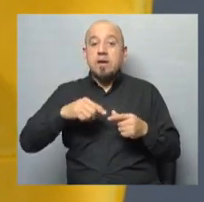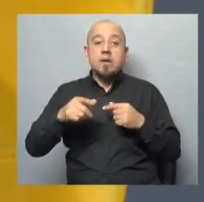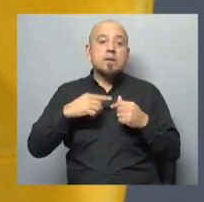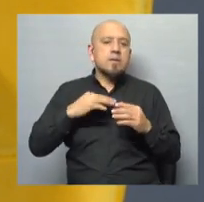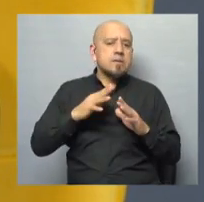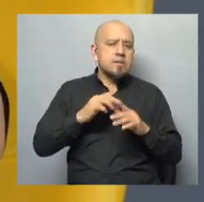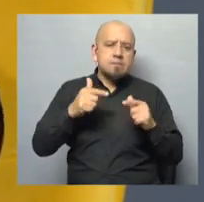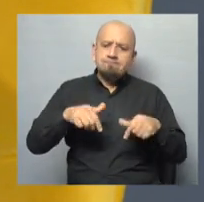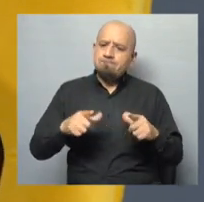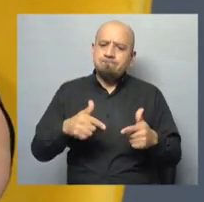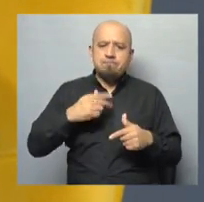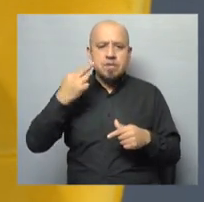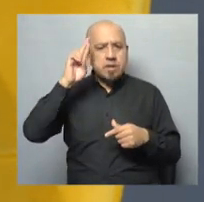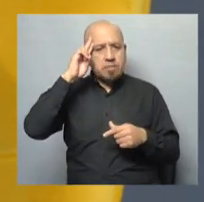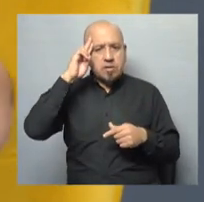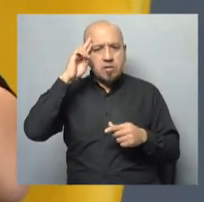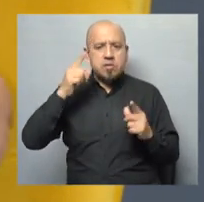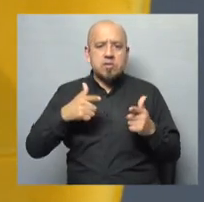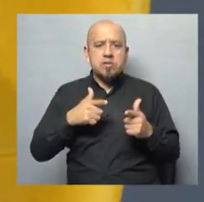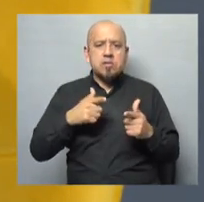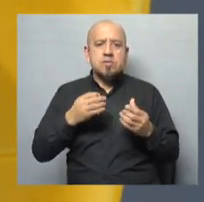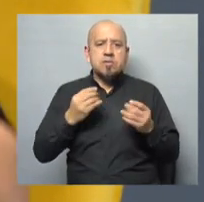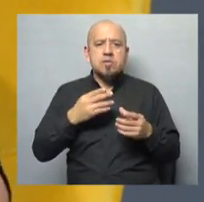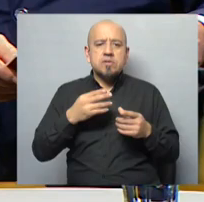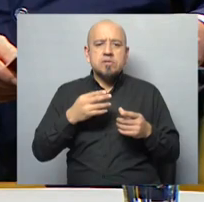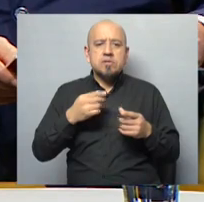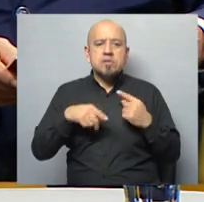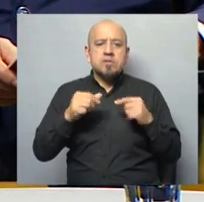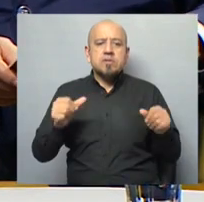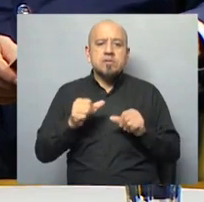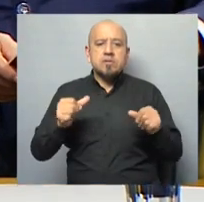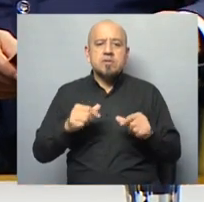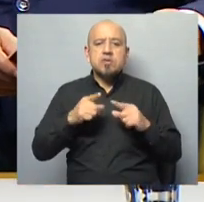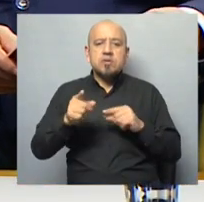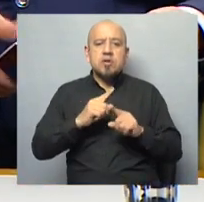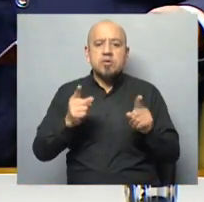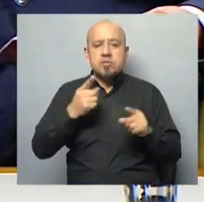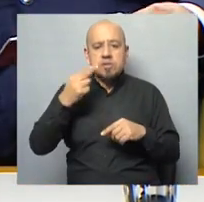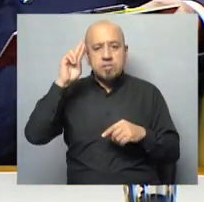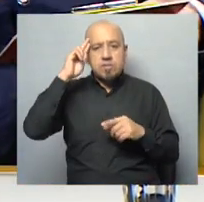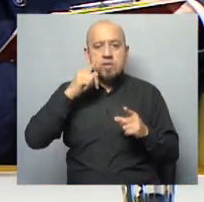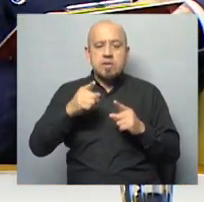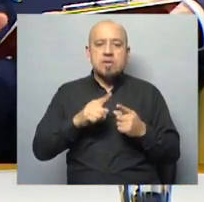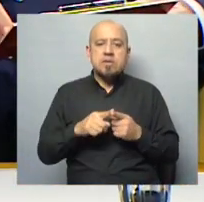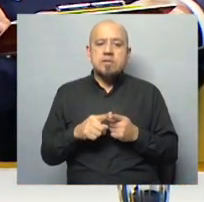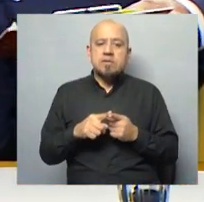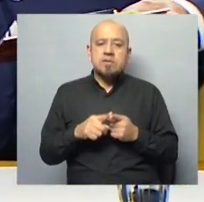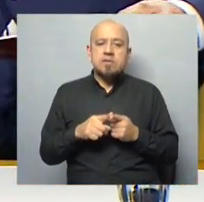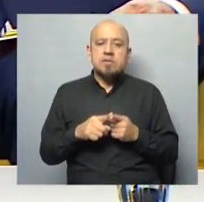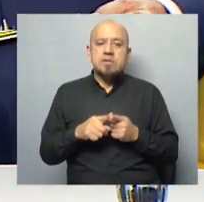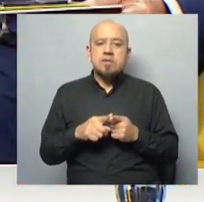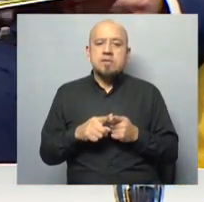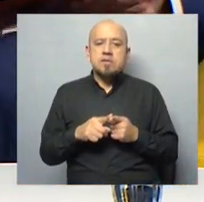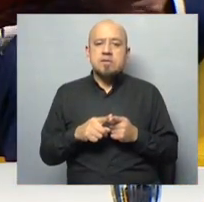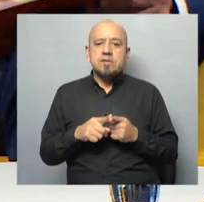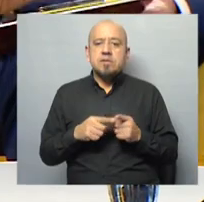los respeta hoy en día y me gusta hacer eso algo que no se respeta también sabéis qué estás sacando